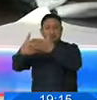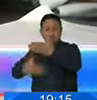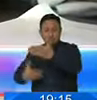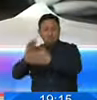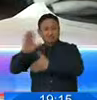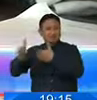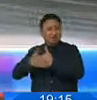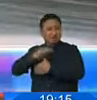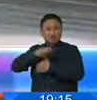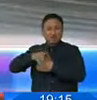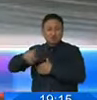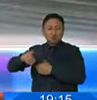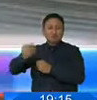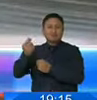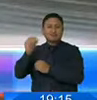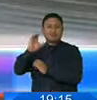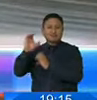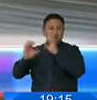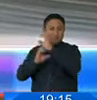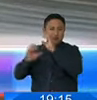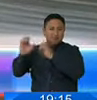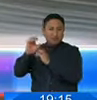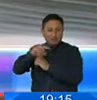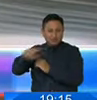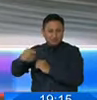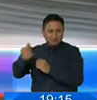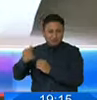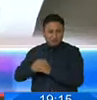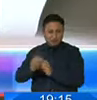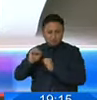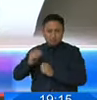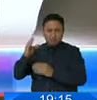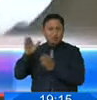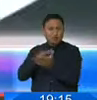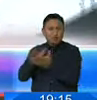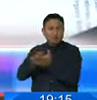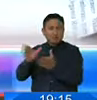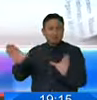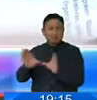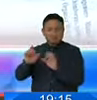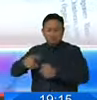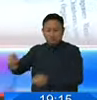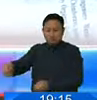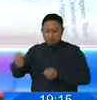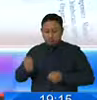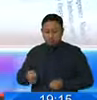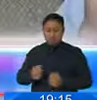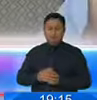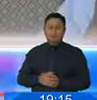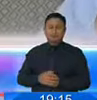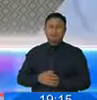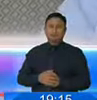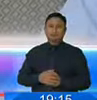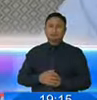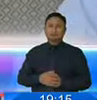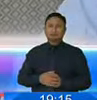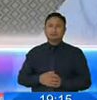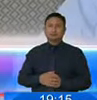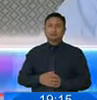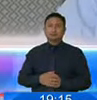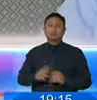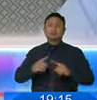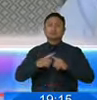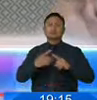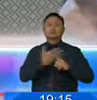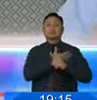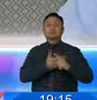anexos y todos los movimientos de ingreso y salida de las cuentas, esto desde su apertura. El presidente,